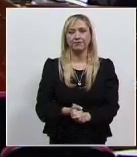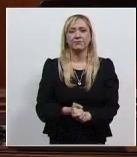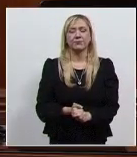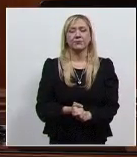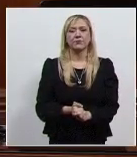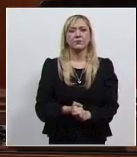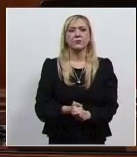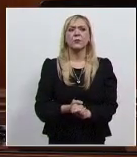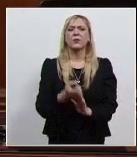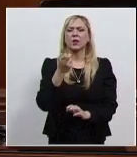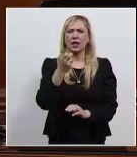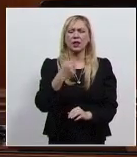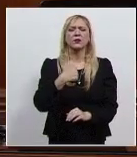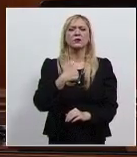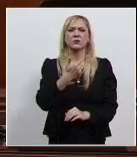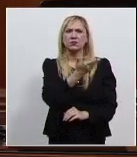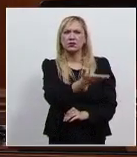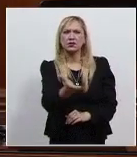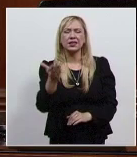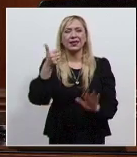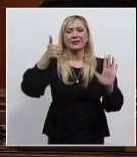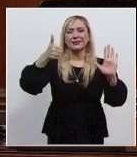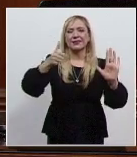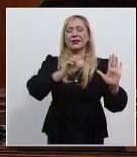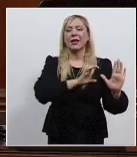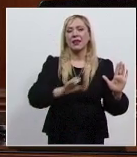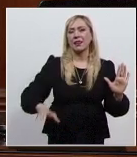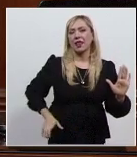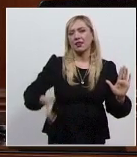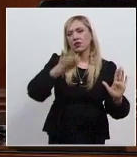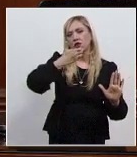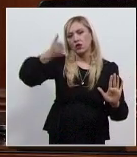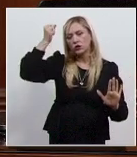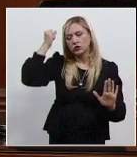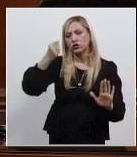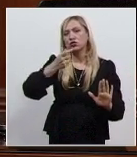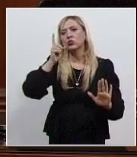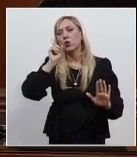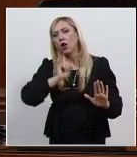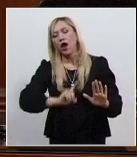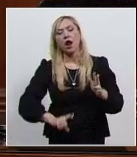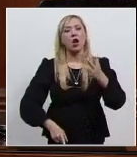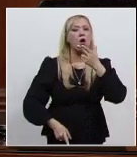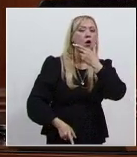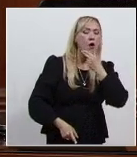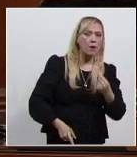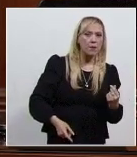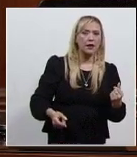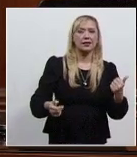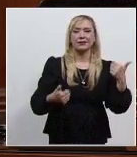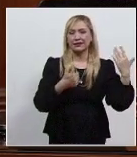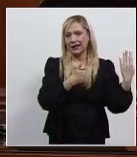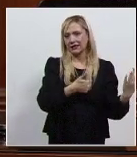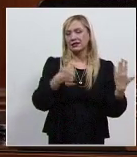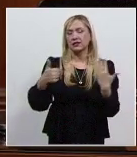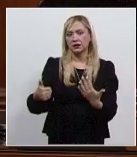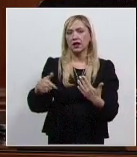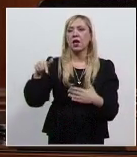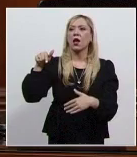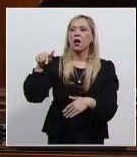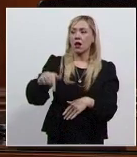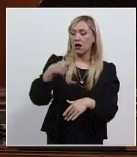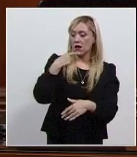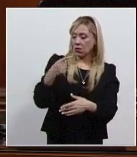Convoco a las 6 candidatas y a los 6 candidatos mencionados por el secretario general de Acuerdos para